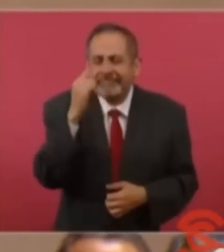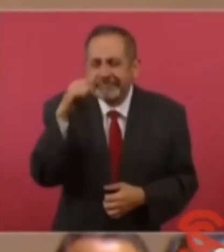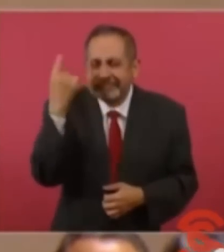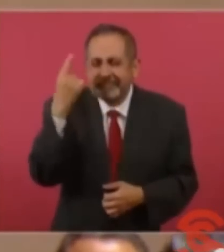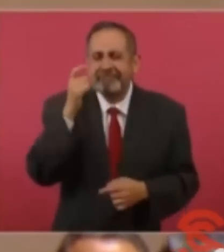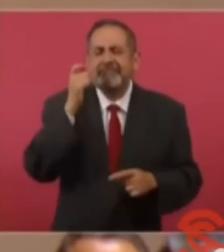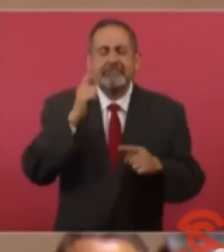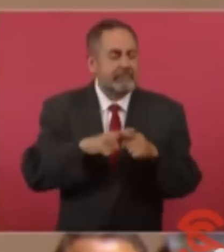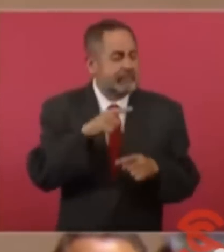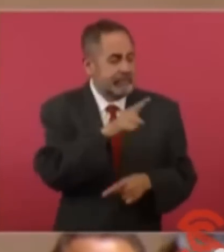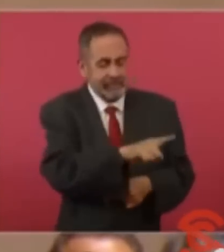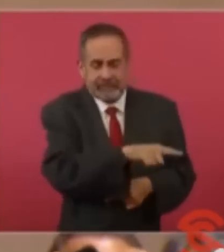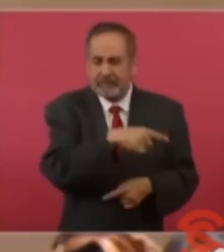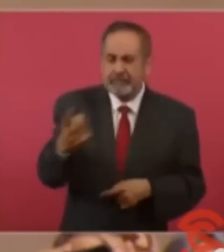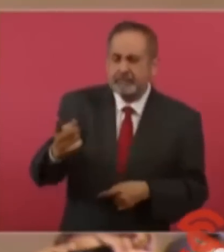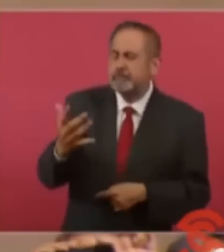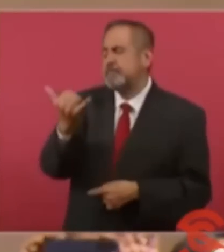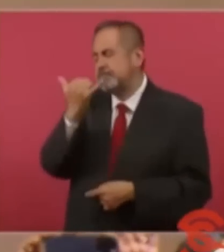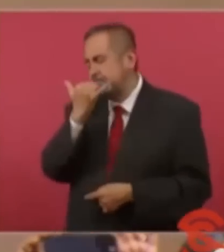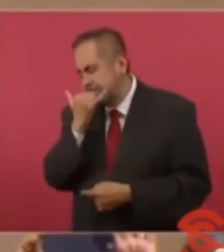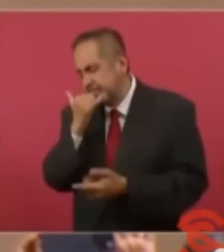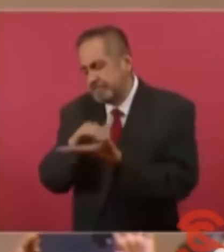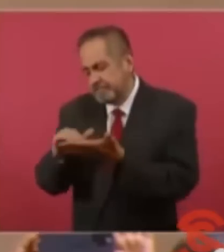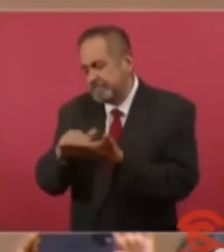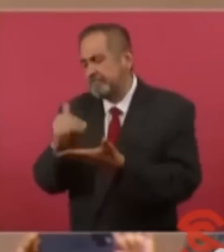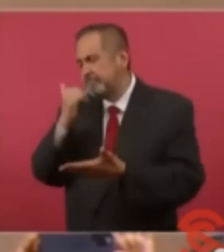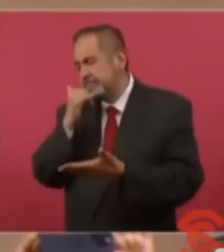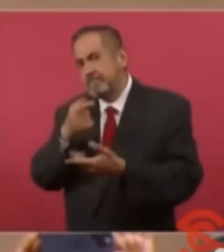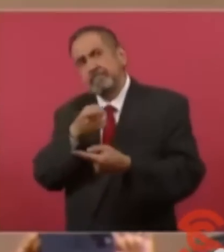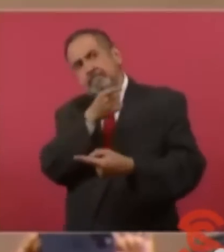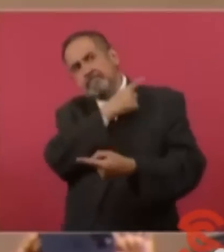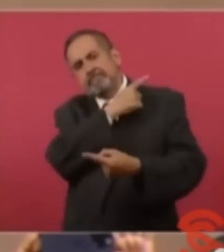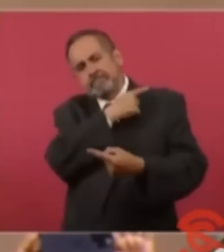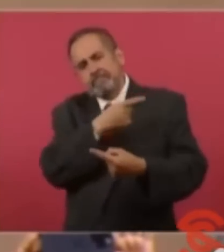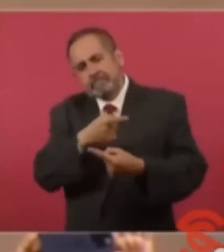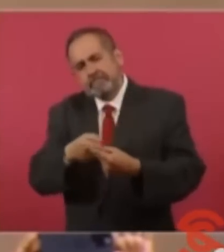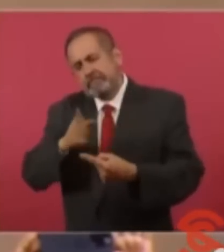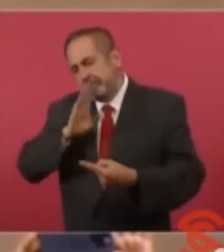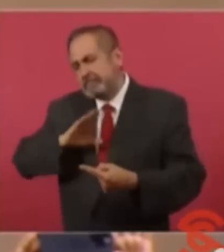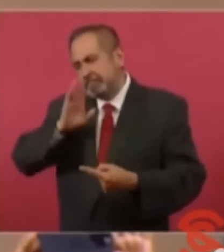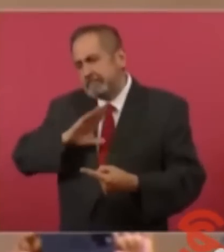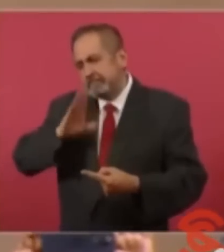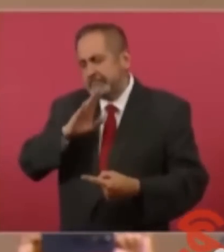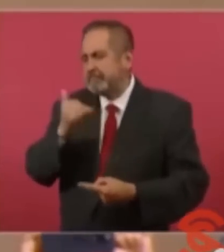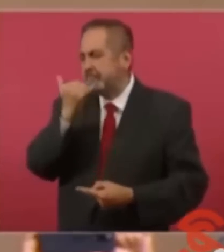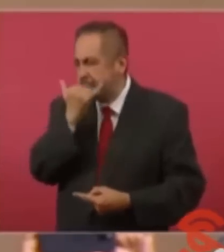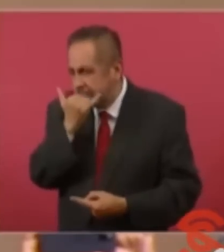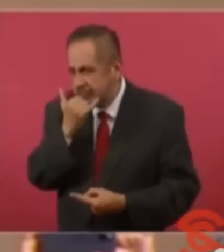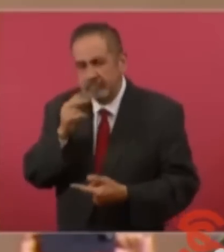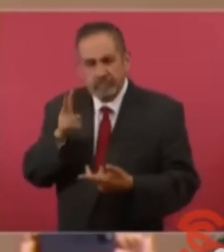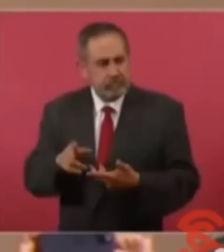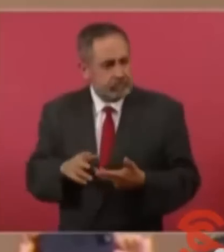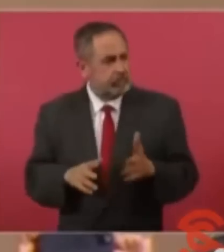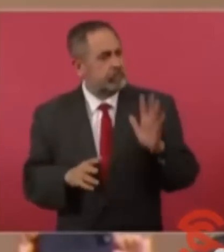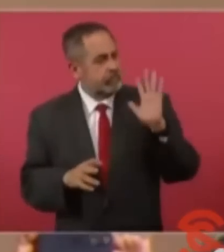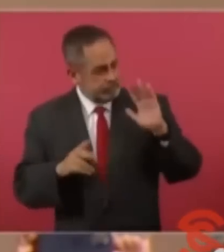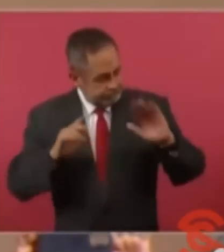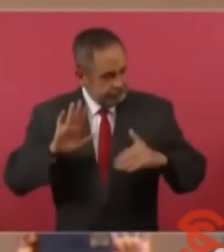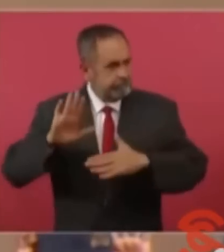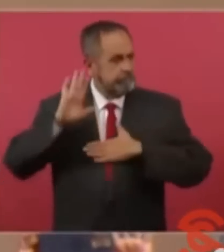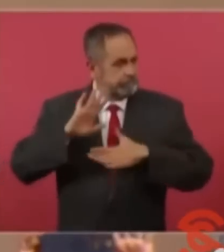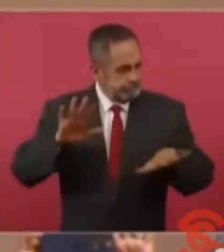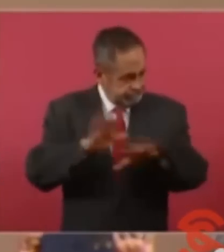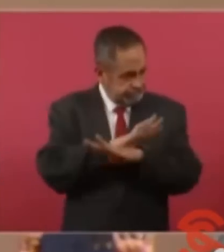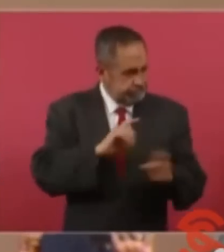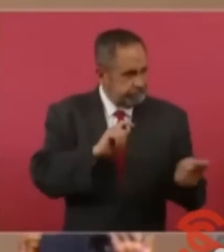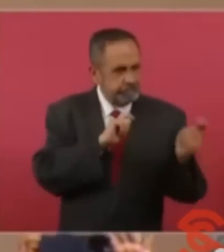el que ofrecieran disculpa por todas sus fechorías y sinceramente se comprometieran a